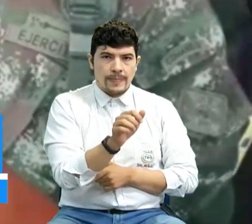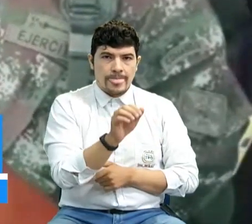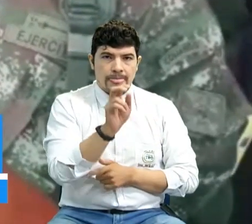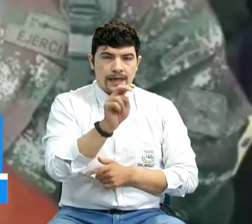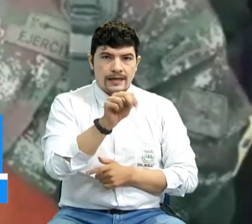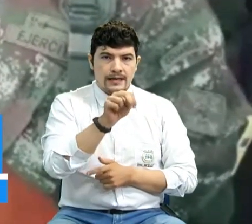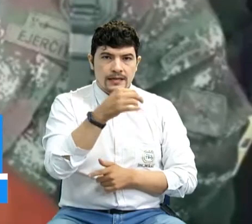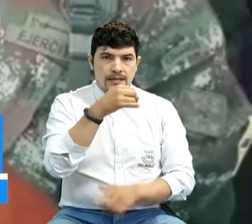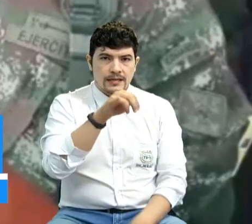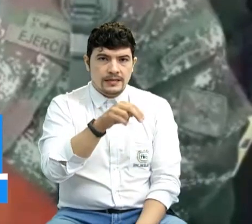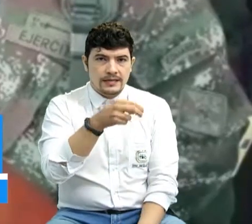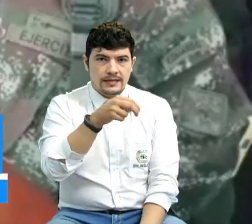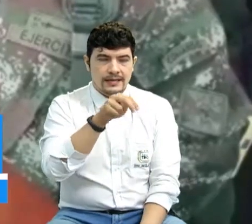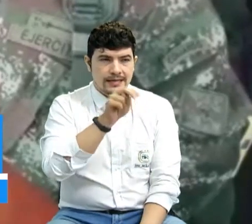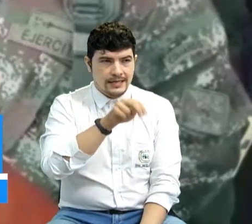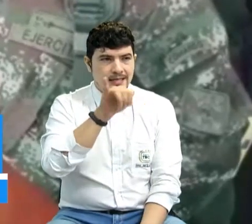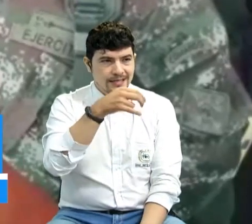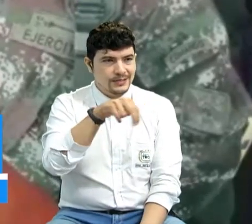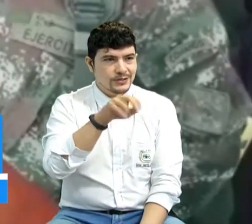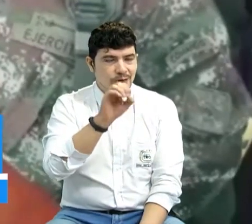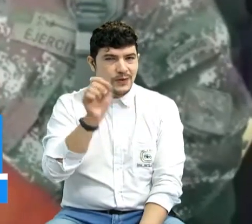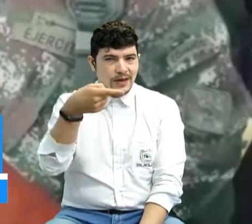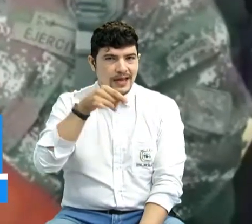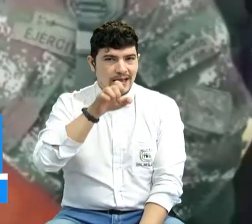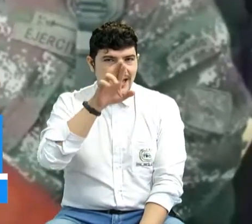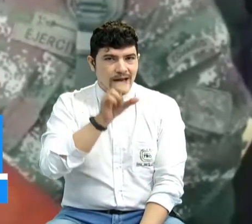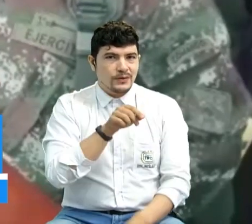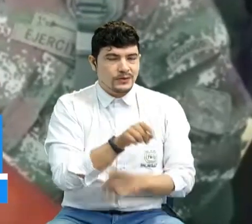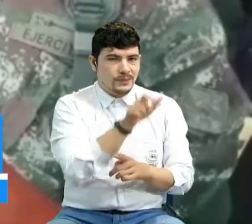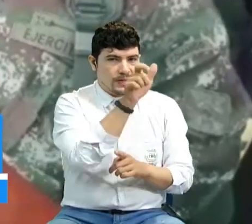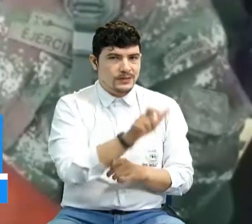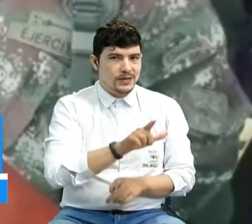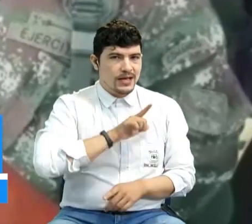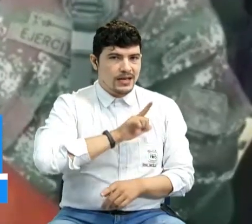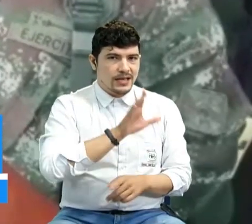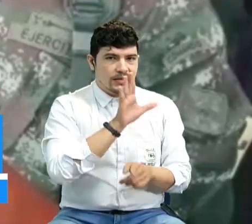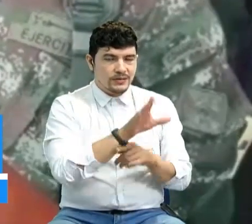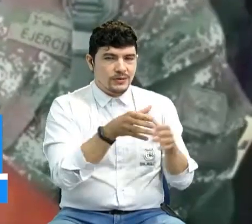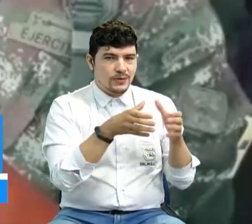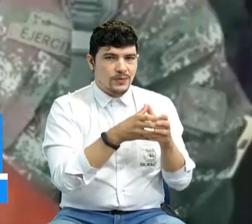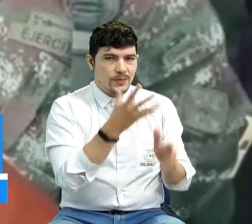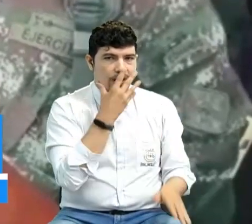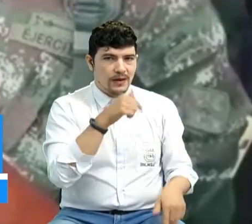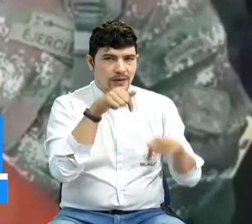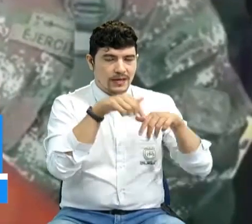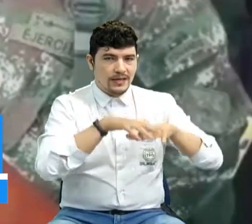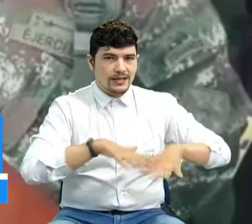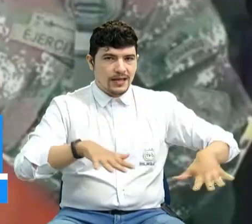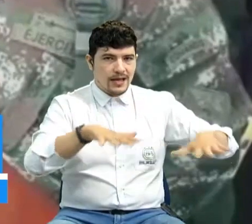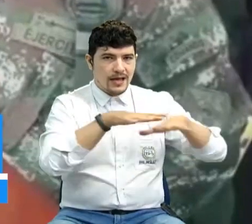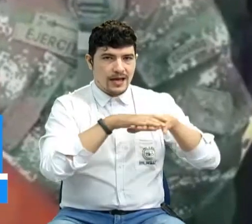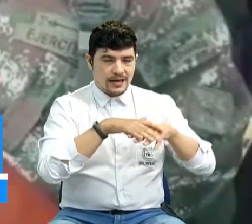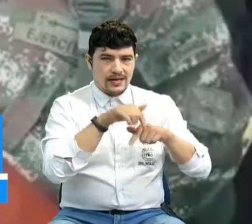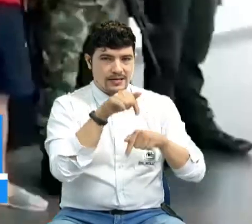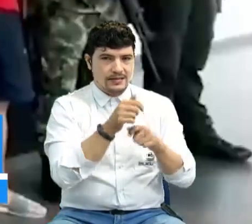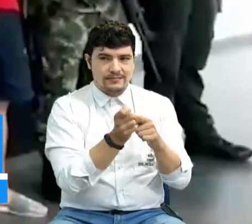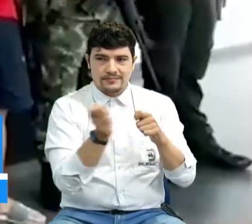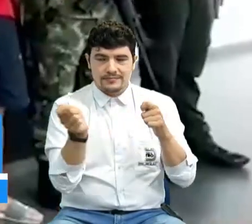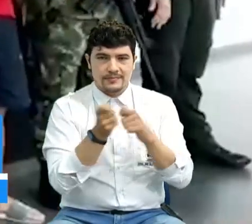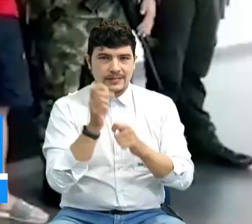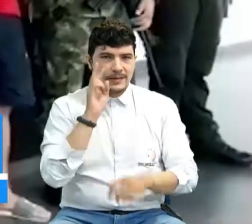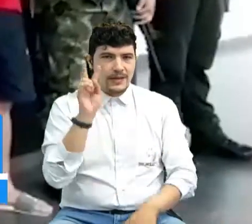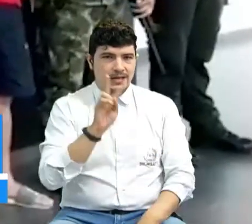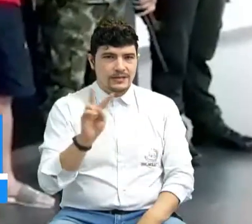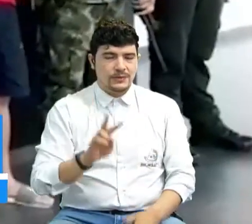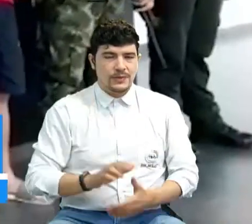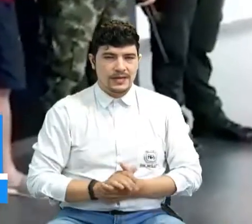Niño Guerrero, que sería uno de los líderes de esta estructura criminal en el vecino país.